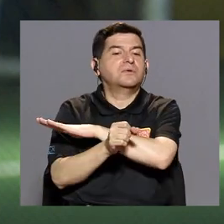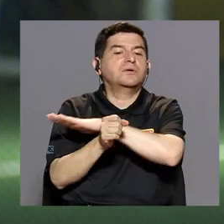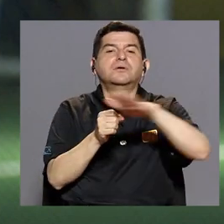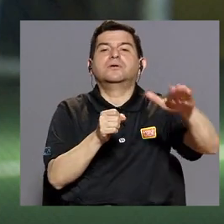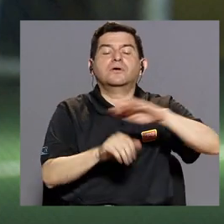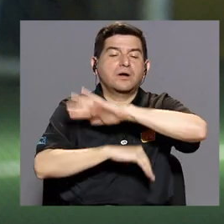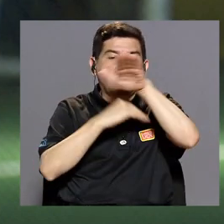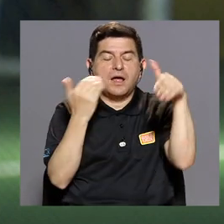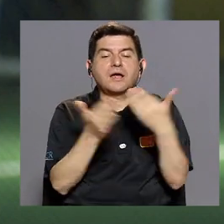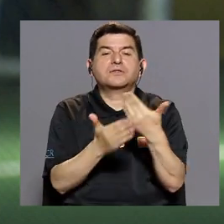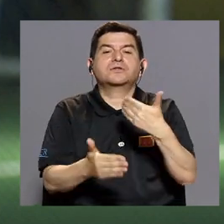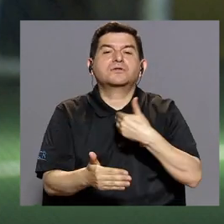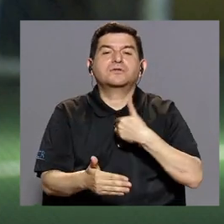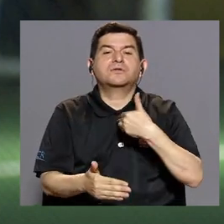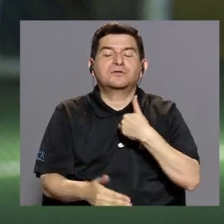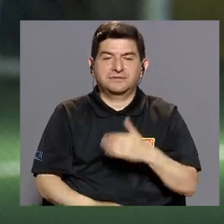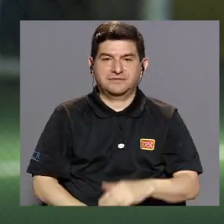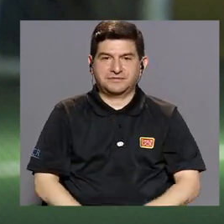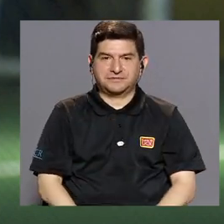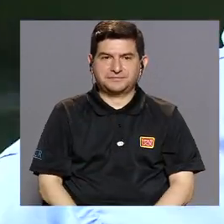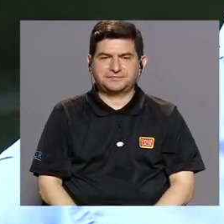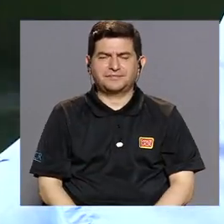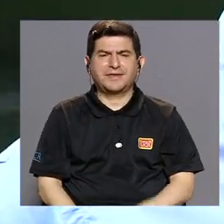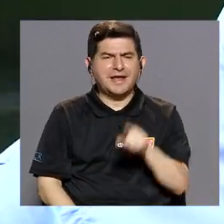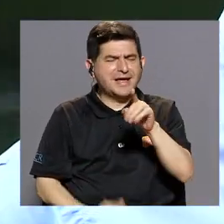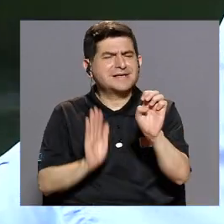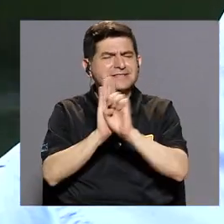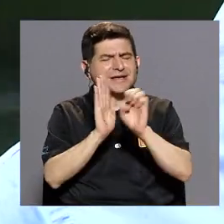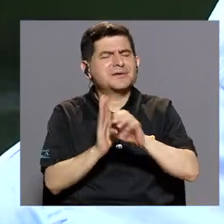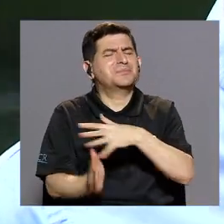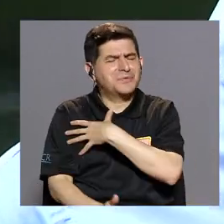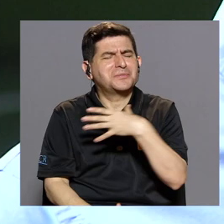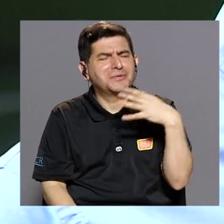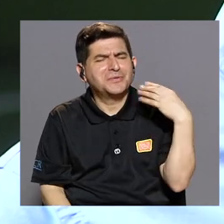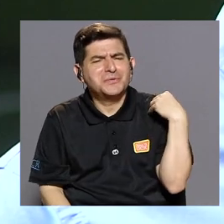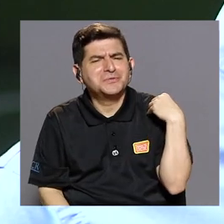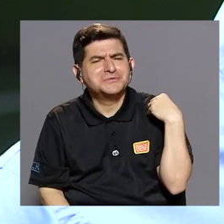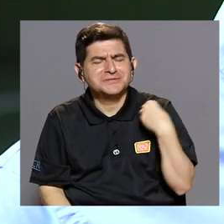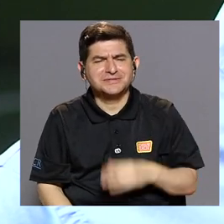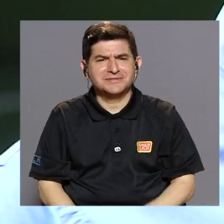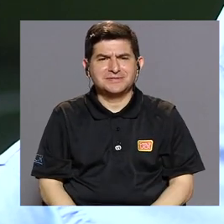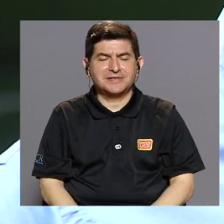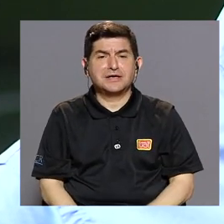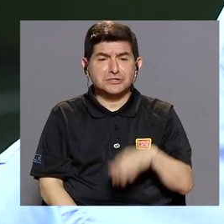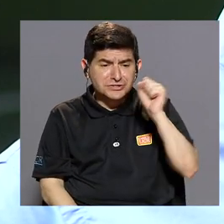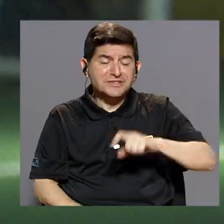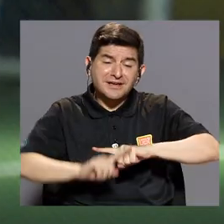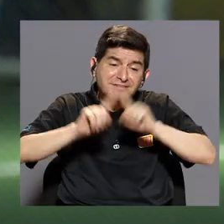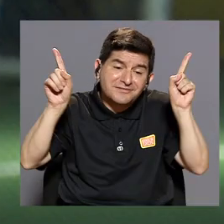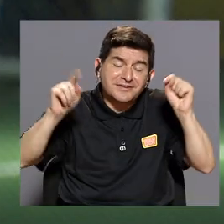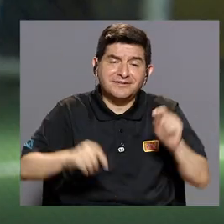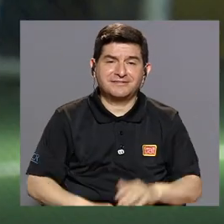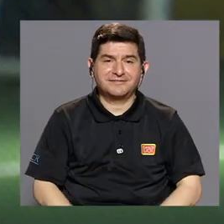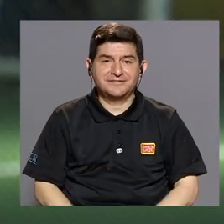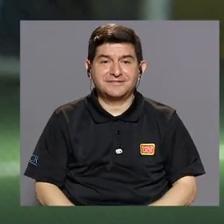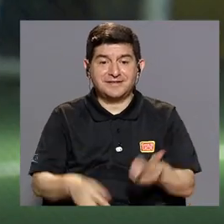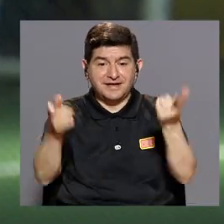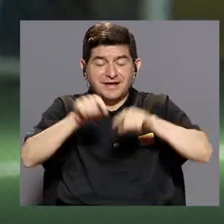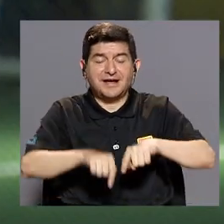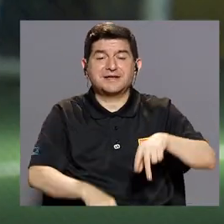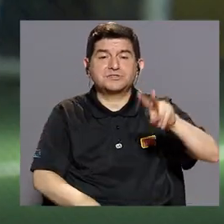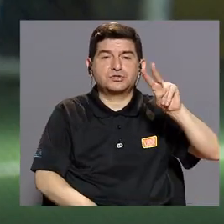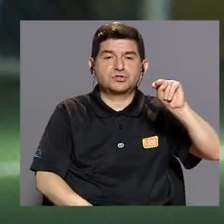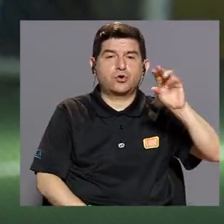completamente en todo lo que tiene que ya dar. Me encantó ese ejemplo. Sí, Me encantó ese ejemplo. Muy es lindo. Diferente, porque te digo, Tenemos el caso